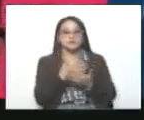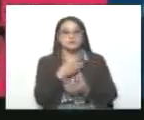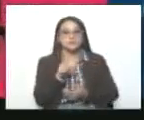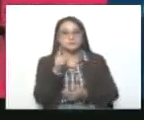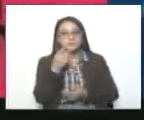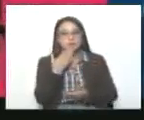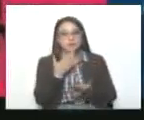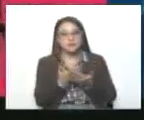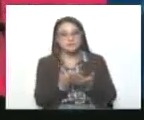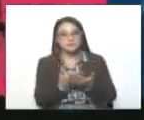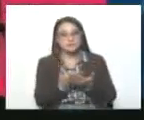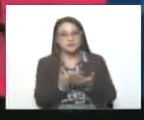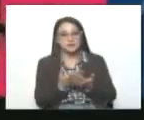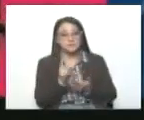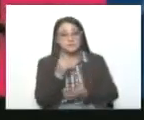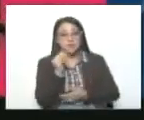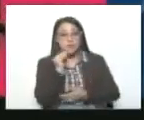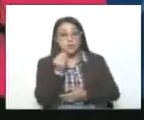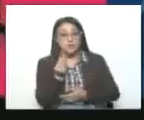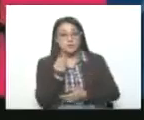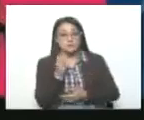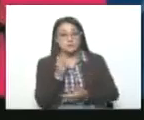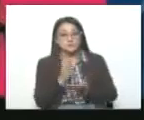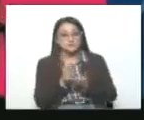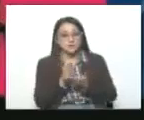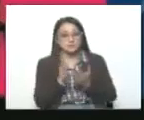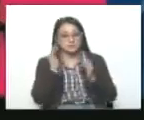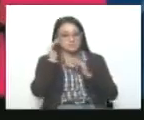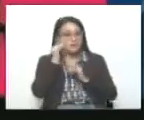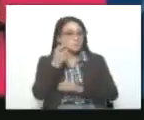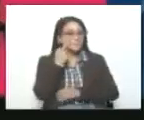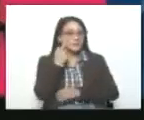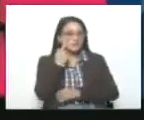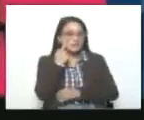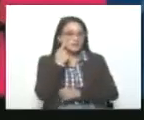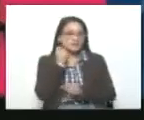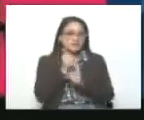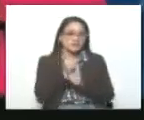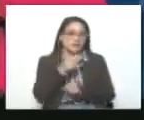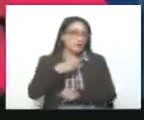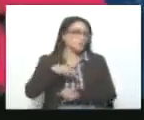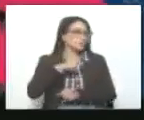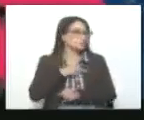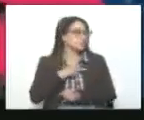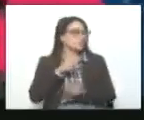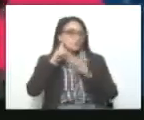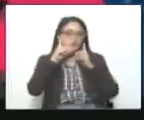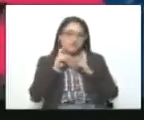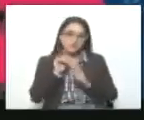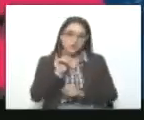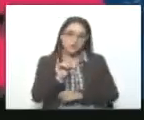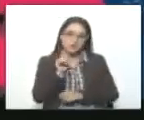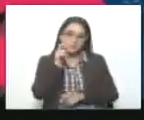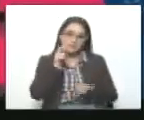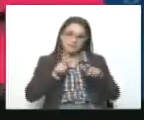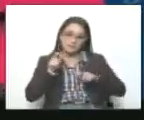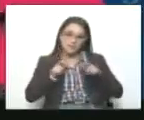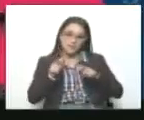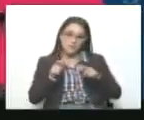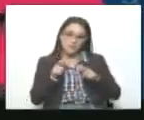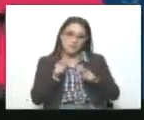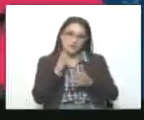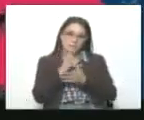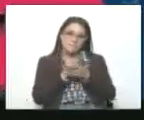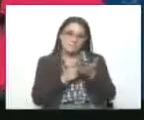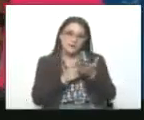desde la juventud. Siempre esté atento y pendiente cada uno de nosotros, de nuestro profesionalismo y tecnificación. Y parte de